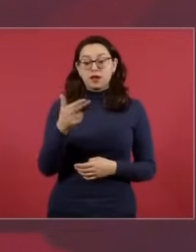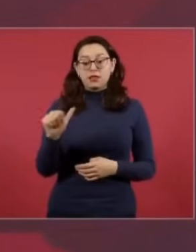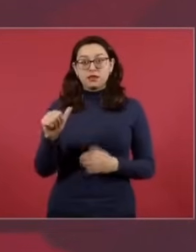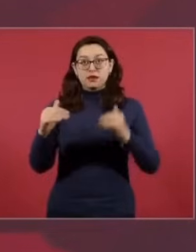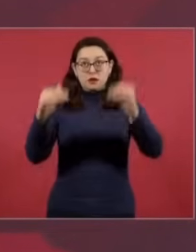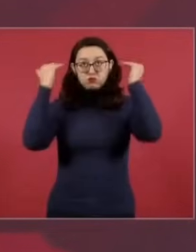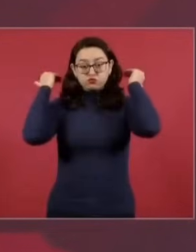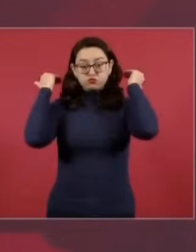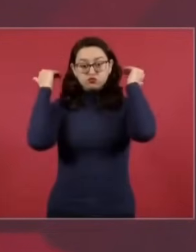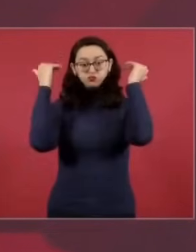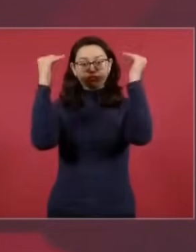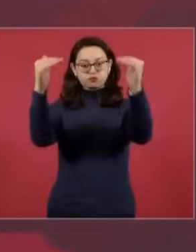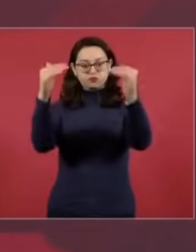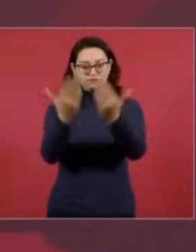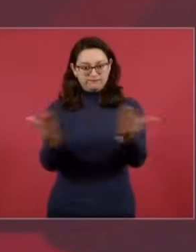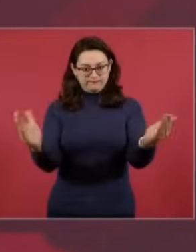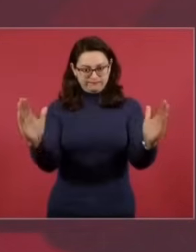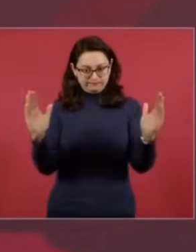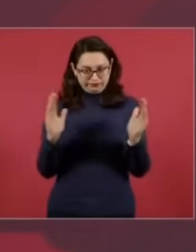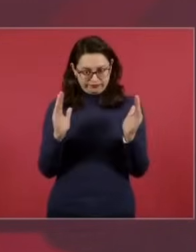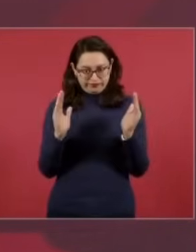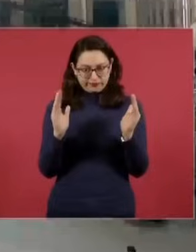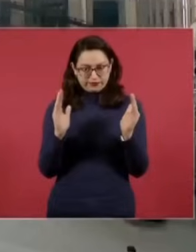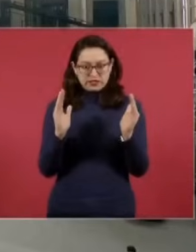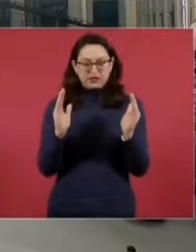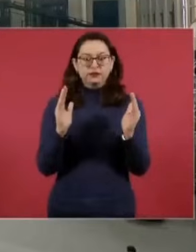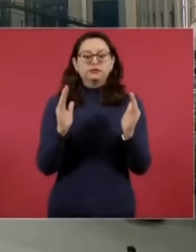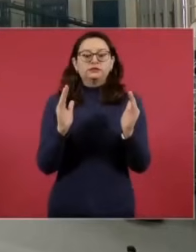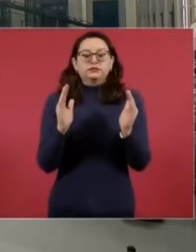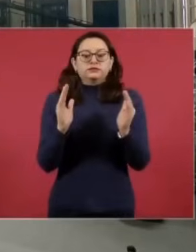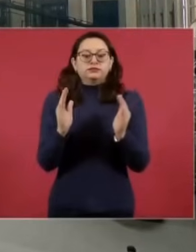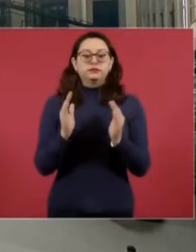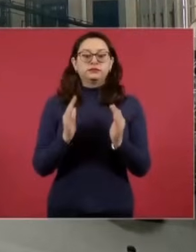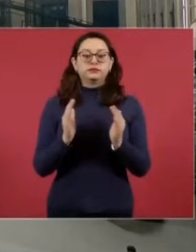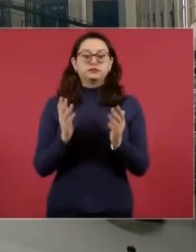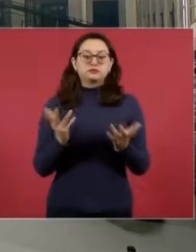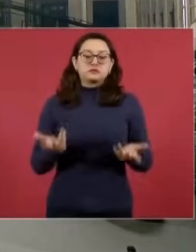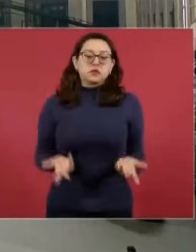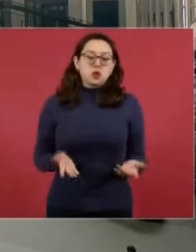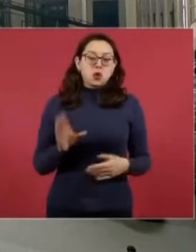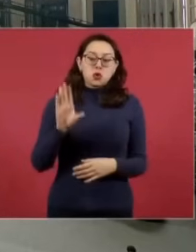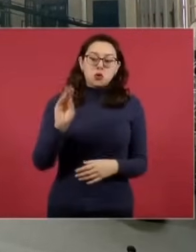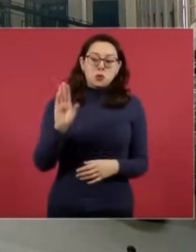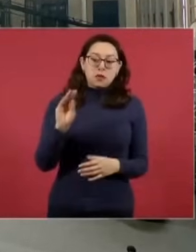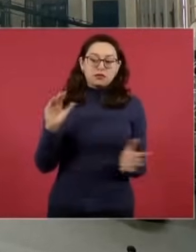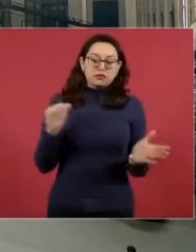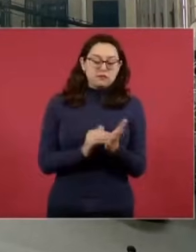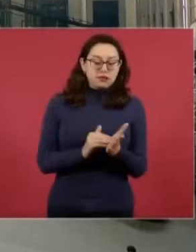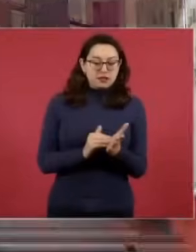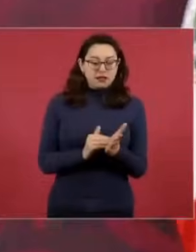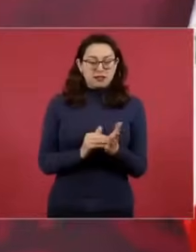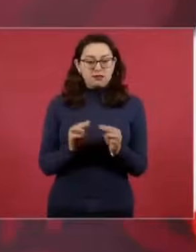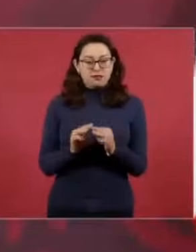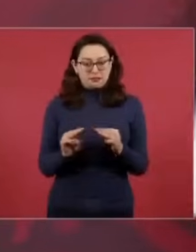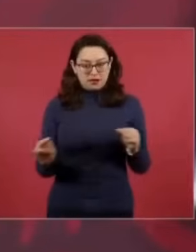Y yo les aseguro, amigos y amigas, que el presidente va a procurar, o Claudia Sheinbaum, para